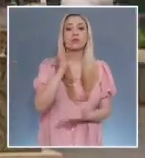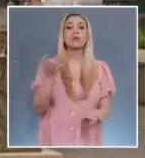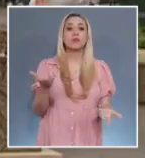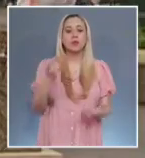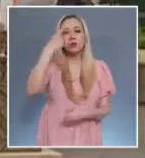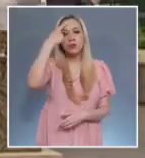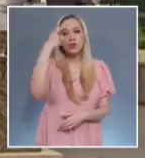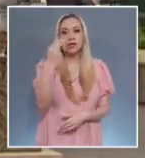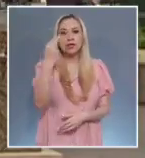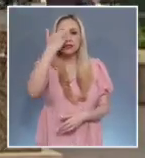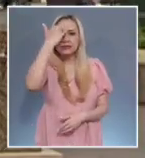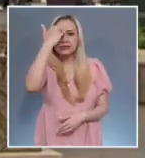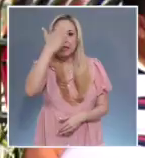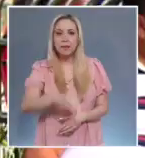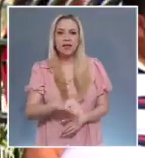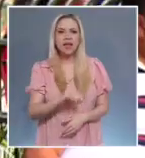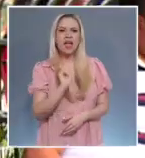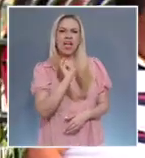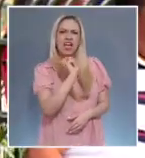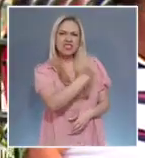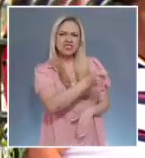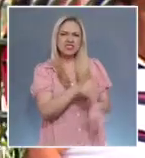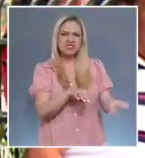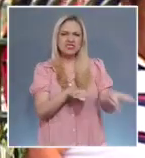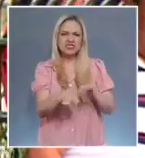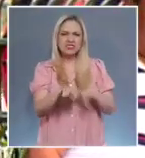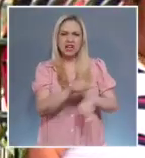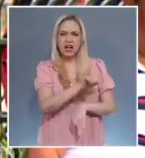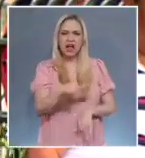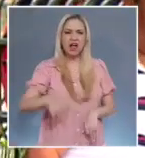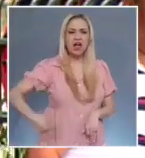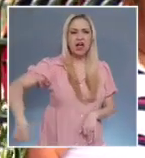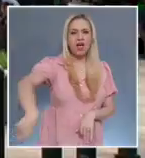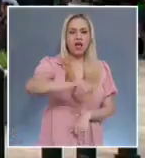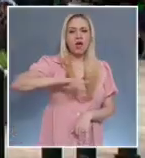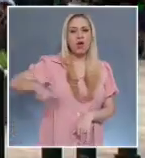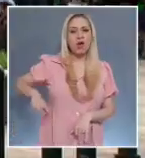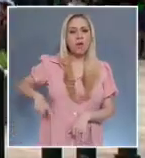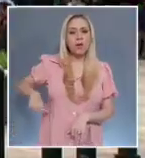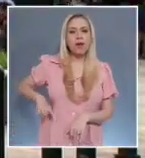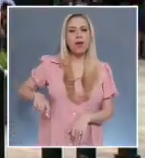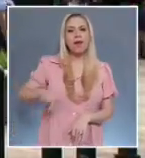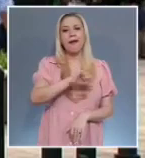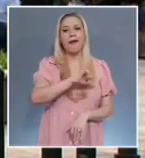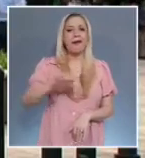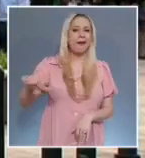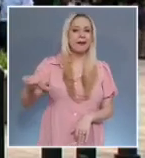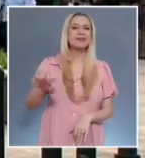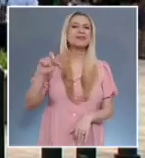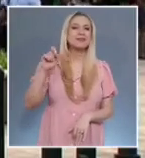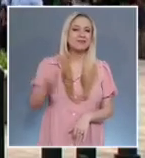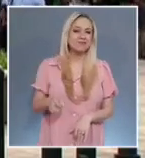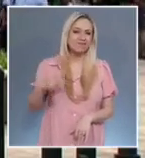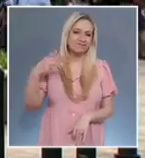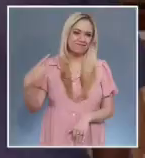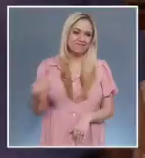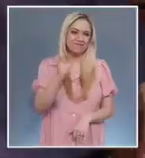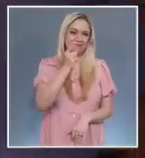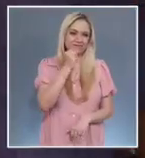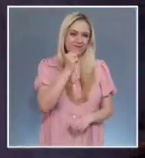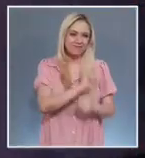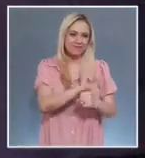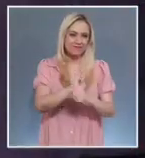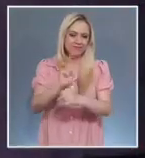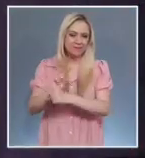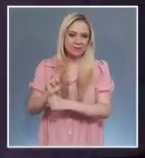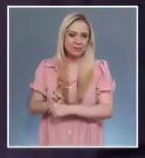las actividades de los servidores públicos de las instituciones encargadas de esas funciones, para que se cometa